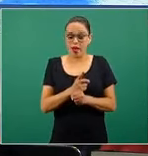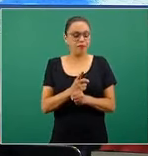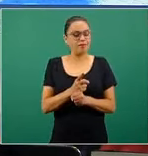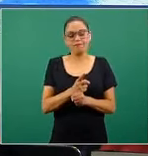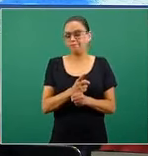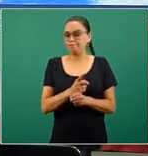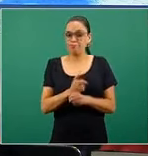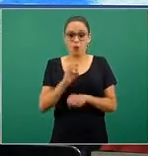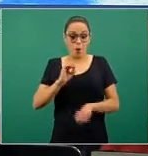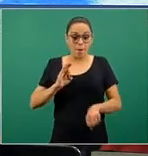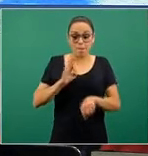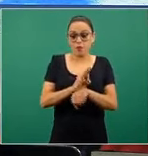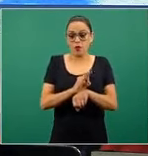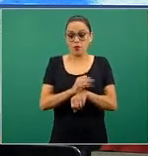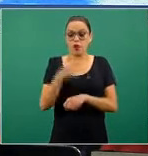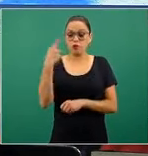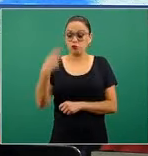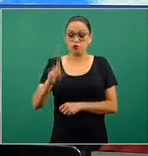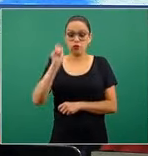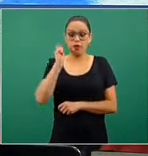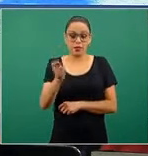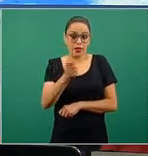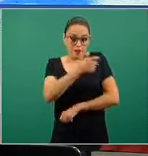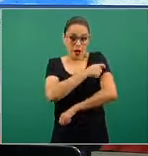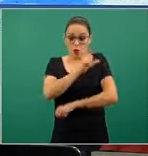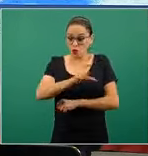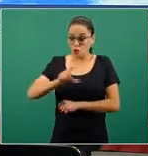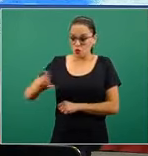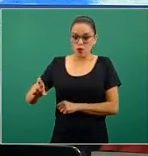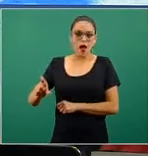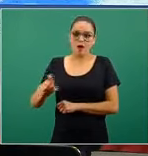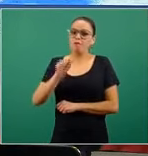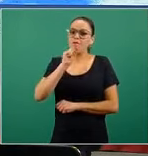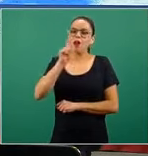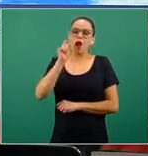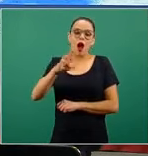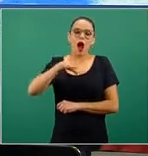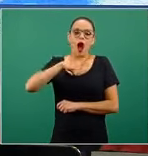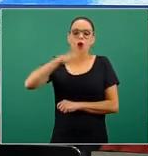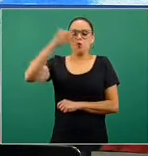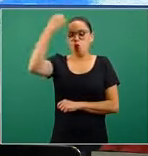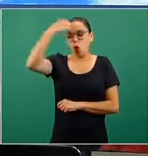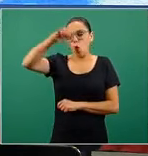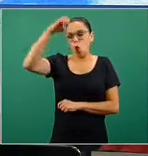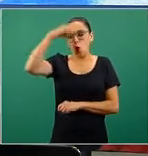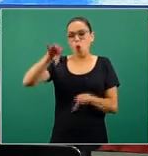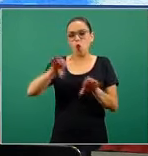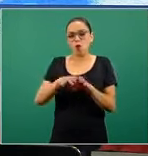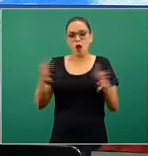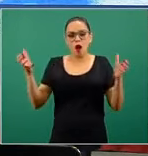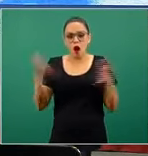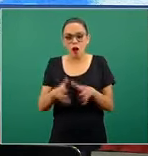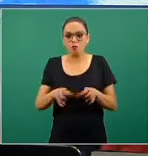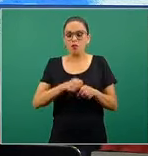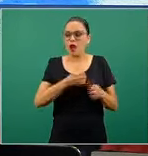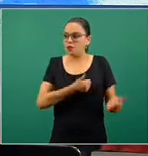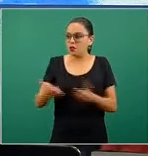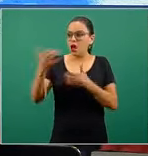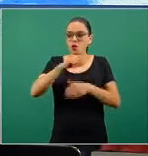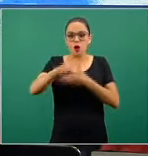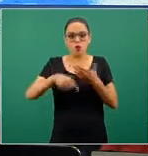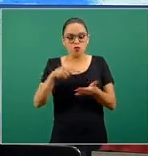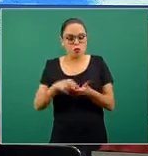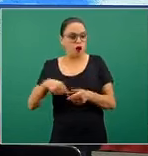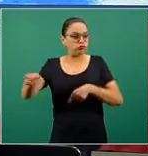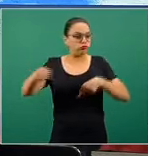la protección misma de la vacuna, sino también por la amplia experiencia de despliegue y de logística en campo que tienen